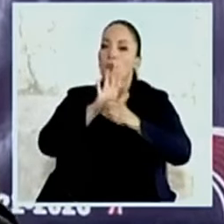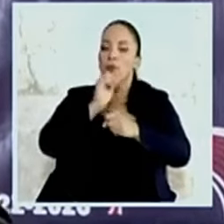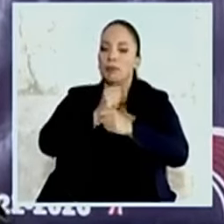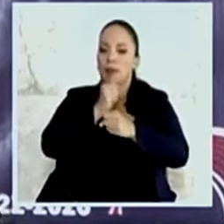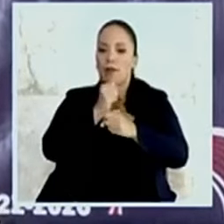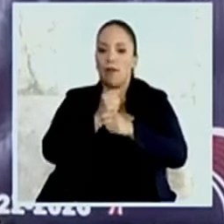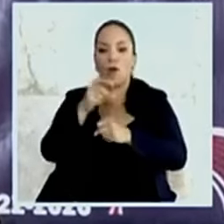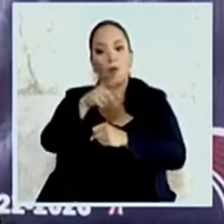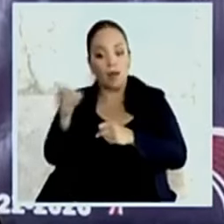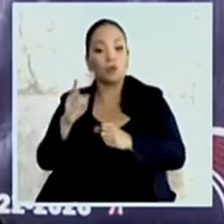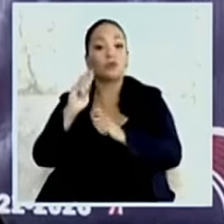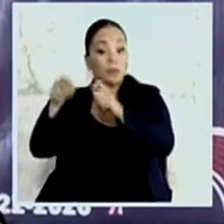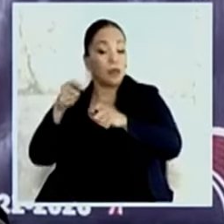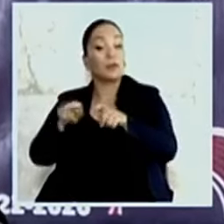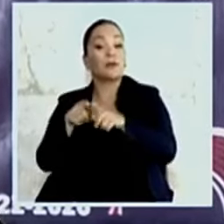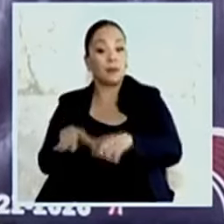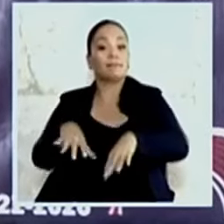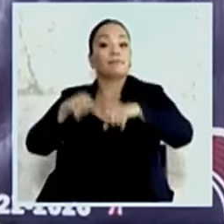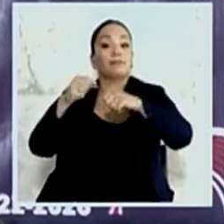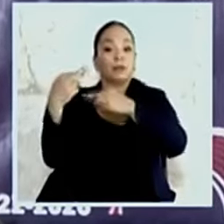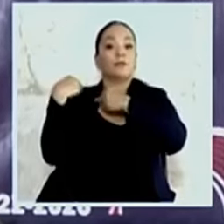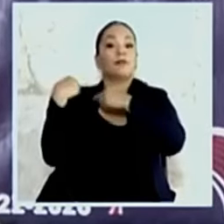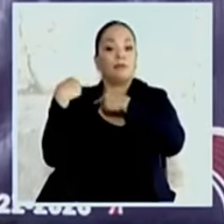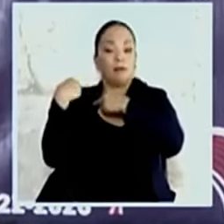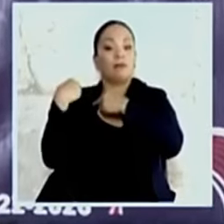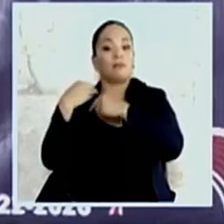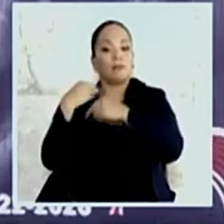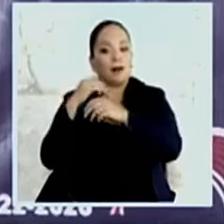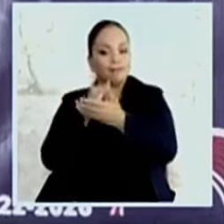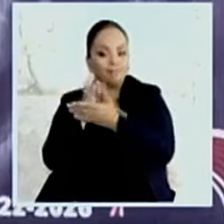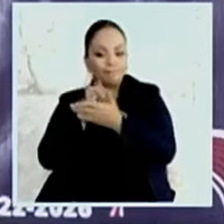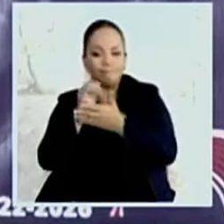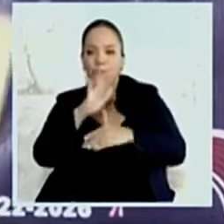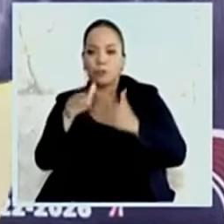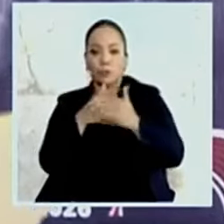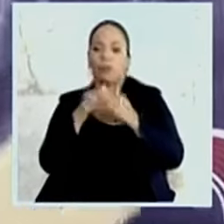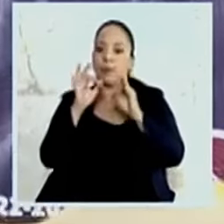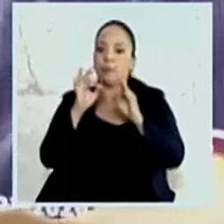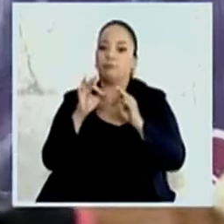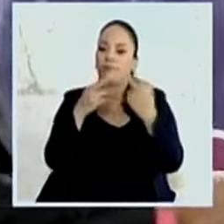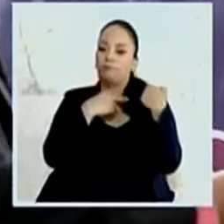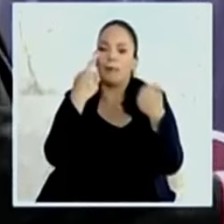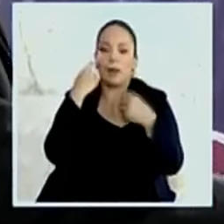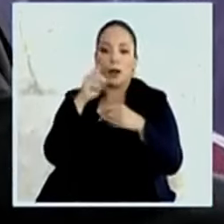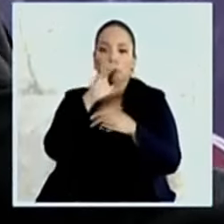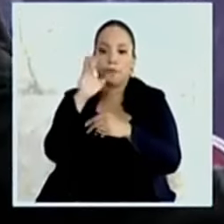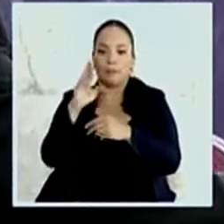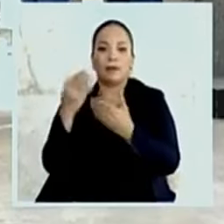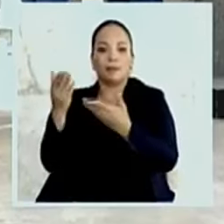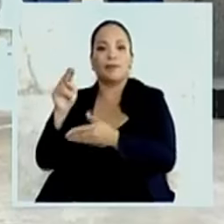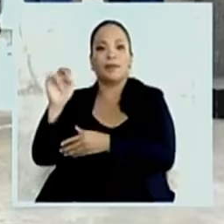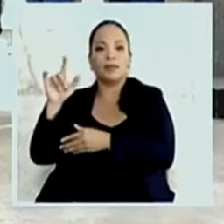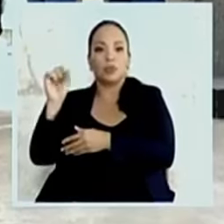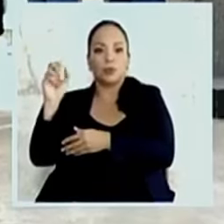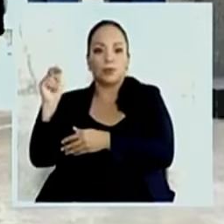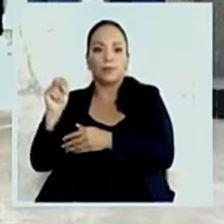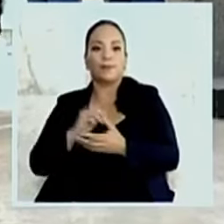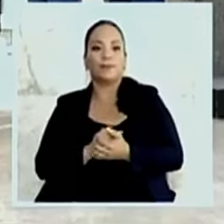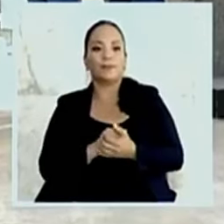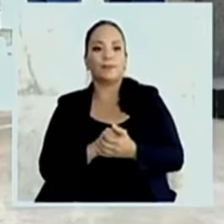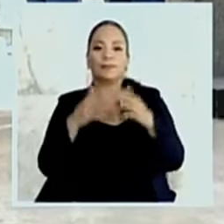el Estado asumimos el compromiso de aportar la parte científica y la evaluación de los stocks. Esto es un compromiso de trabajo donde ellos